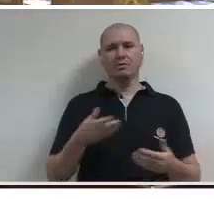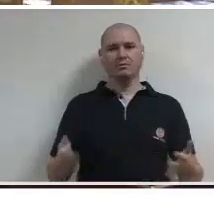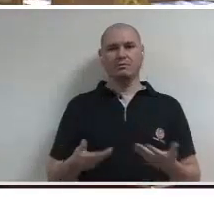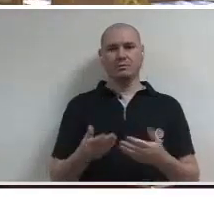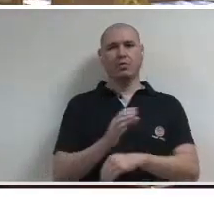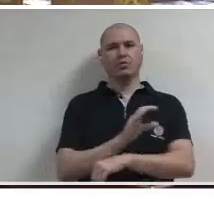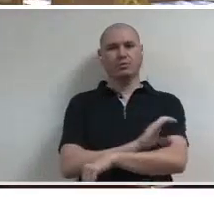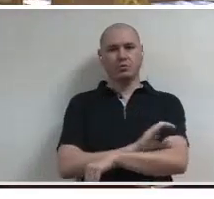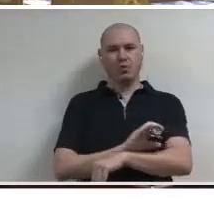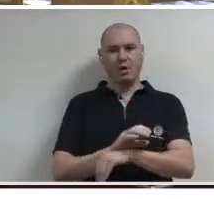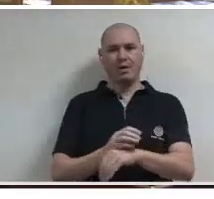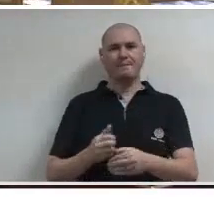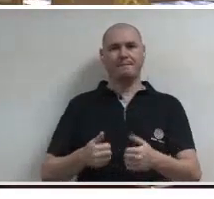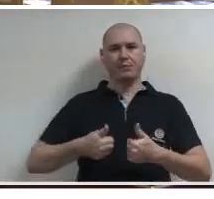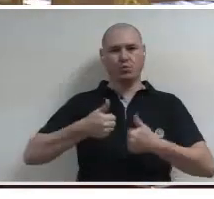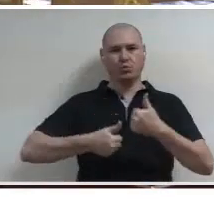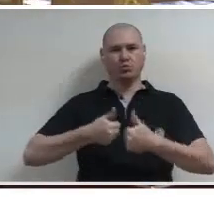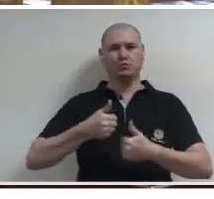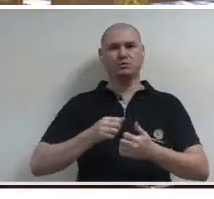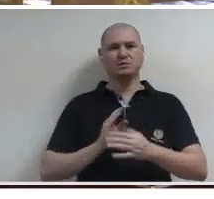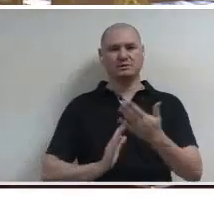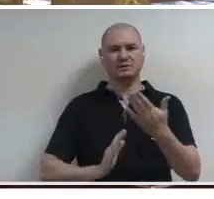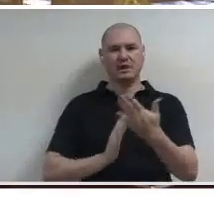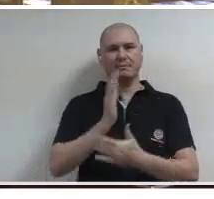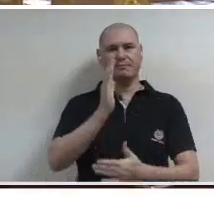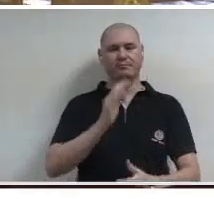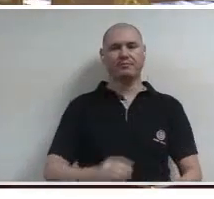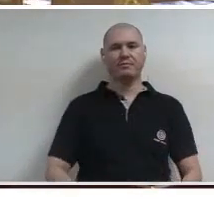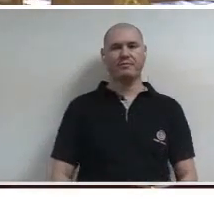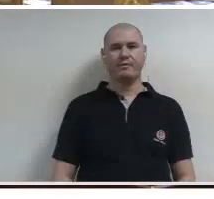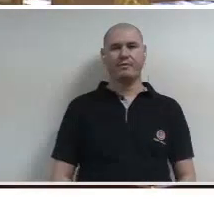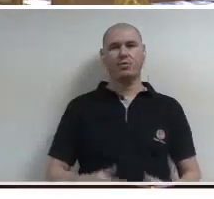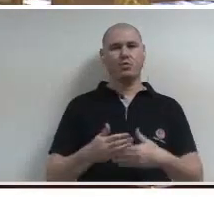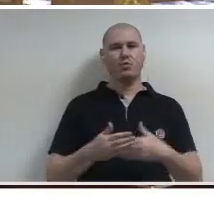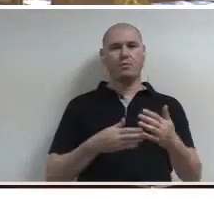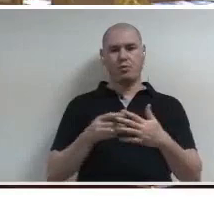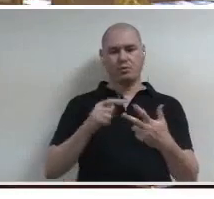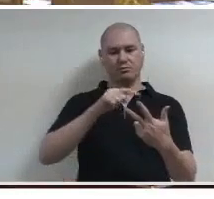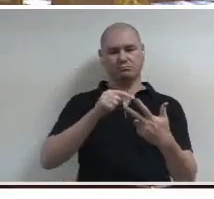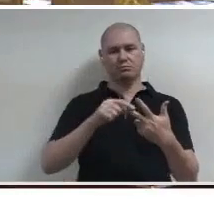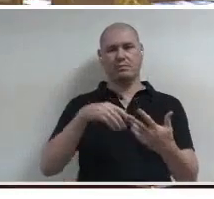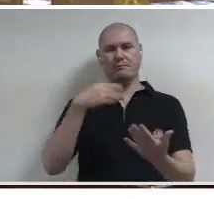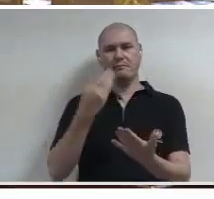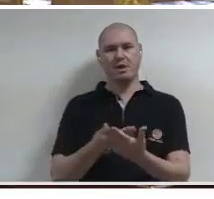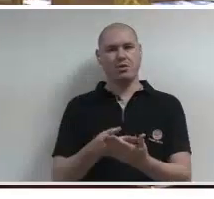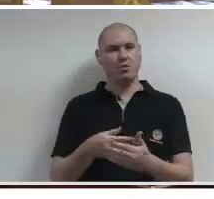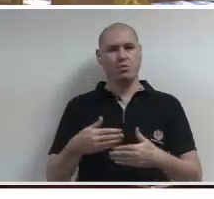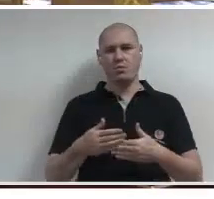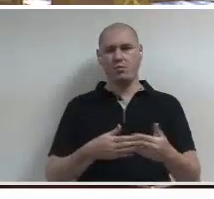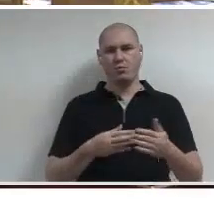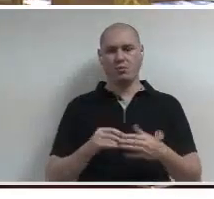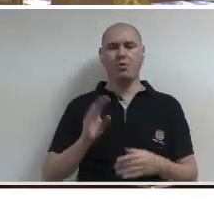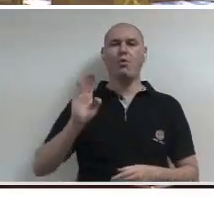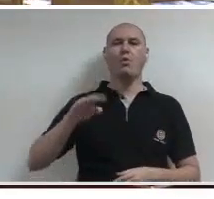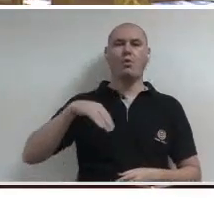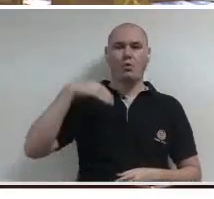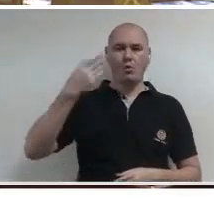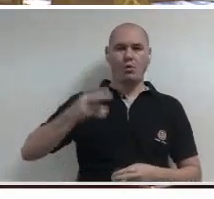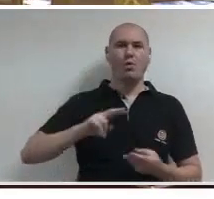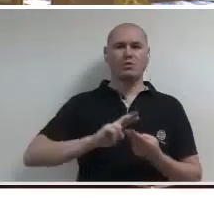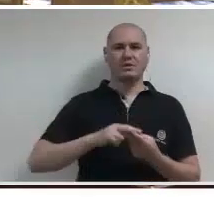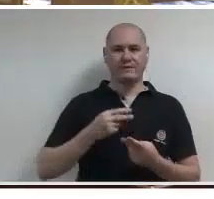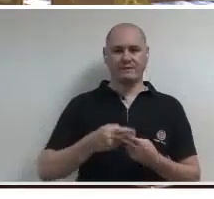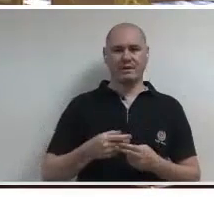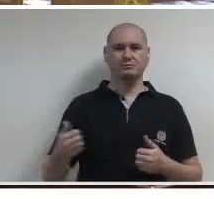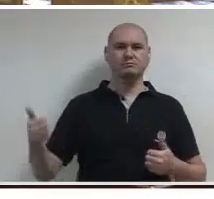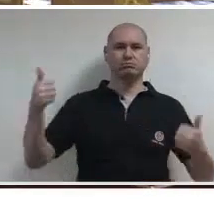mi ambue, tabicho integrado con terna, veí, na, na, ey, ya ya po, y a, entonces, inte, toña presenta ahí, cuay, porque,